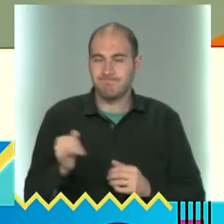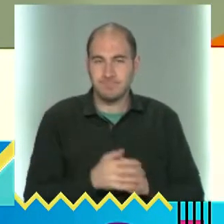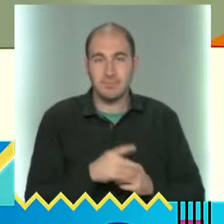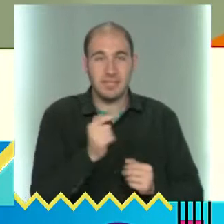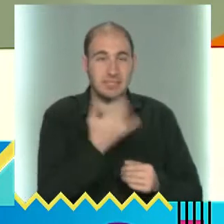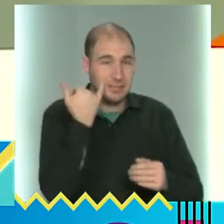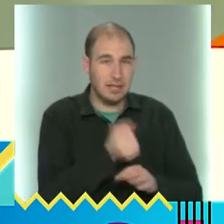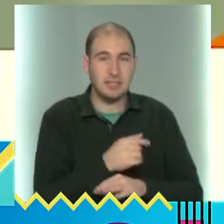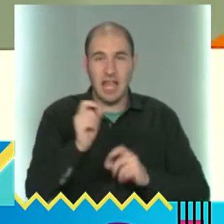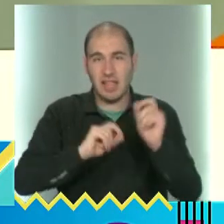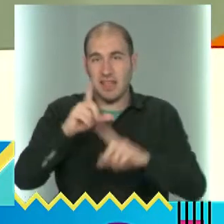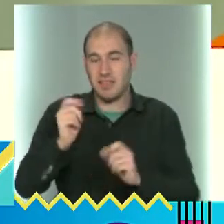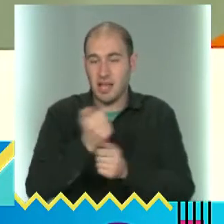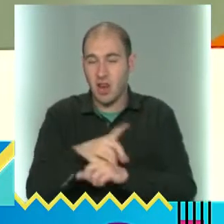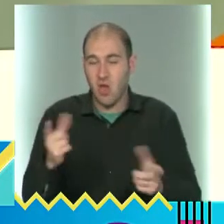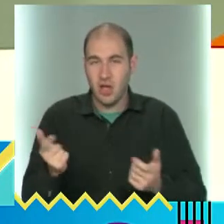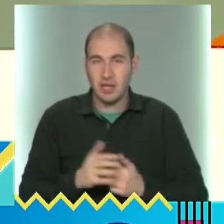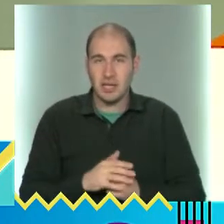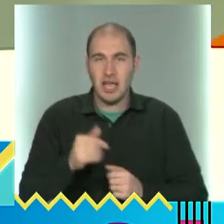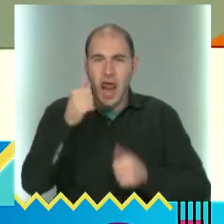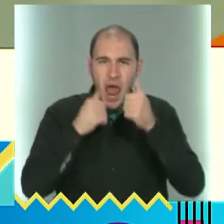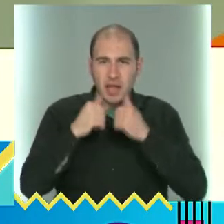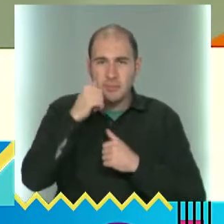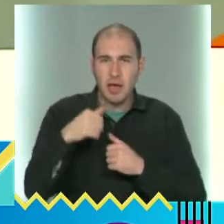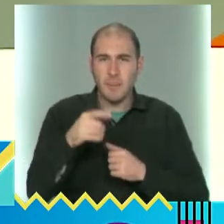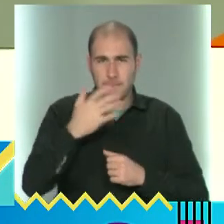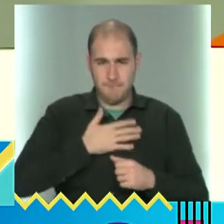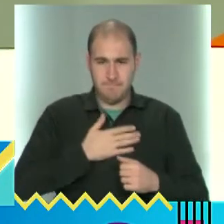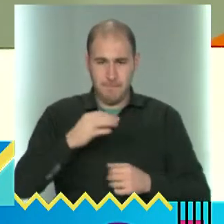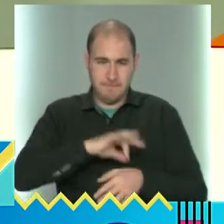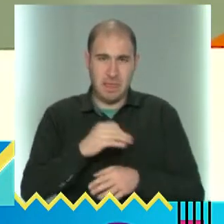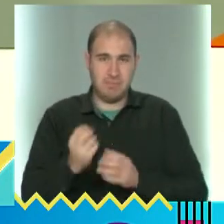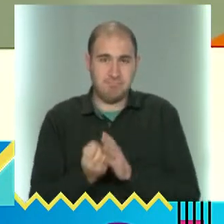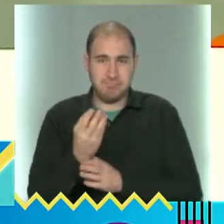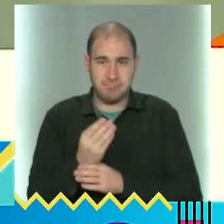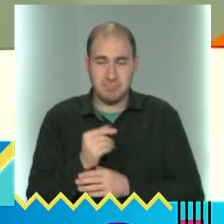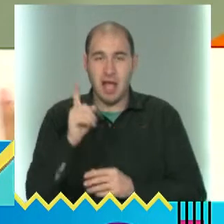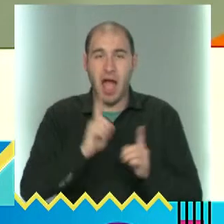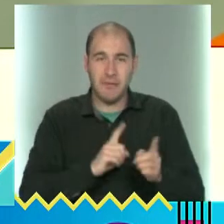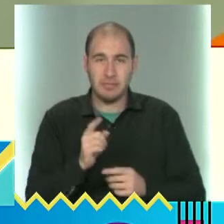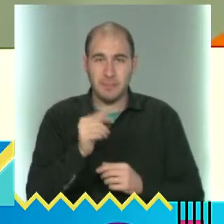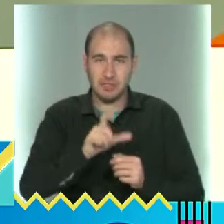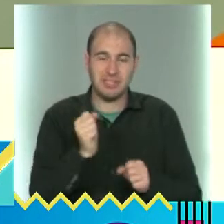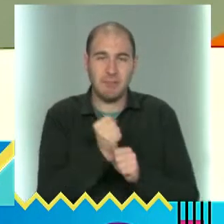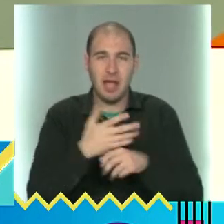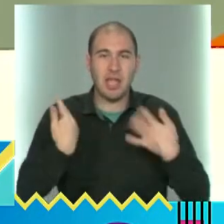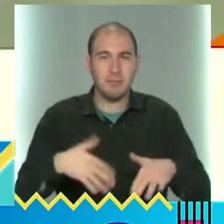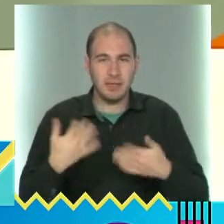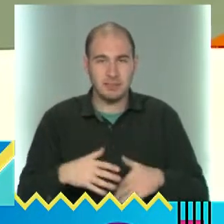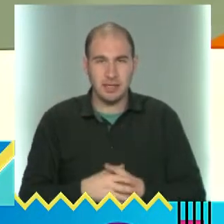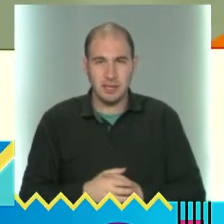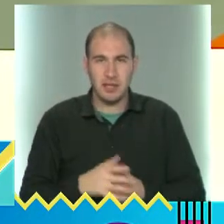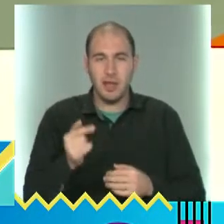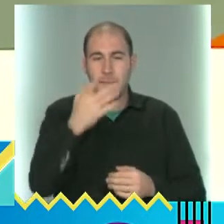y ya está. No hay estadística de las lesiones que creamos los propios médicos, a veces, sobre todo los que trabajan en emergencia,